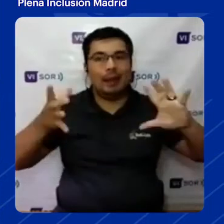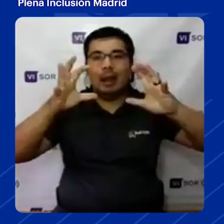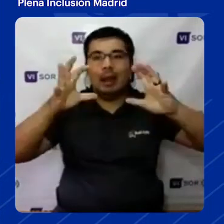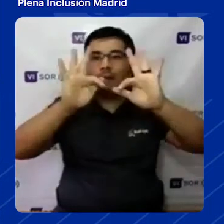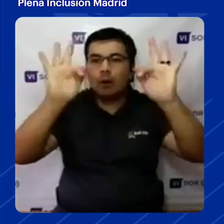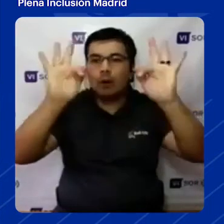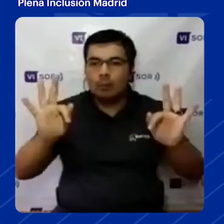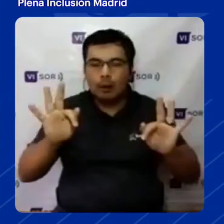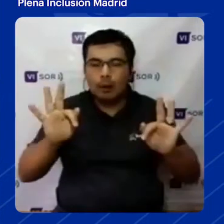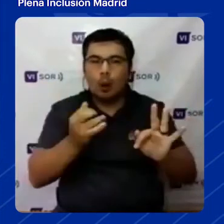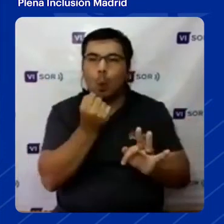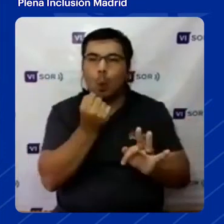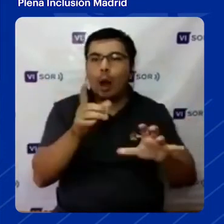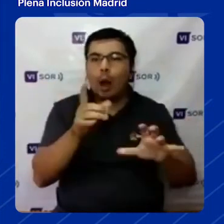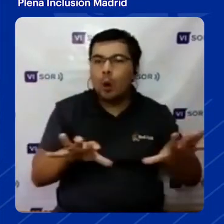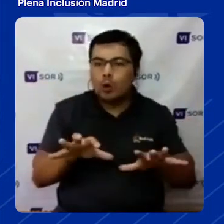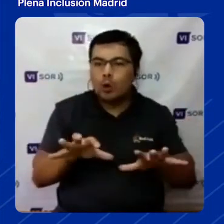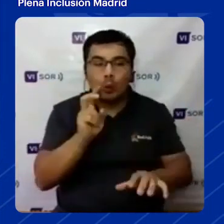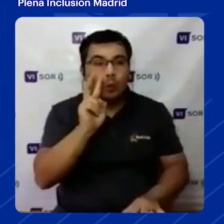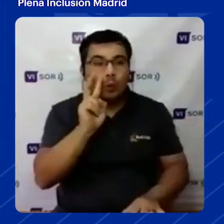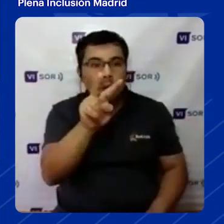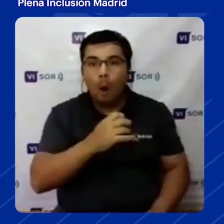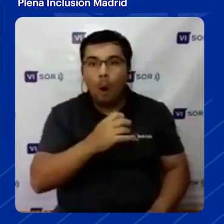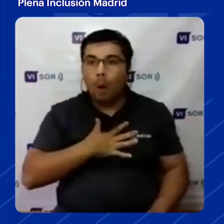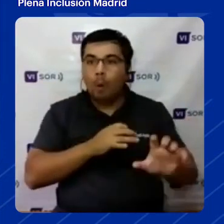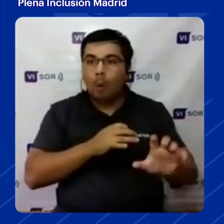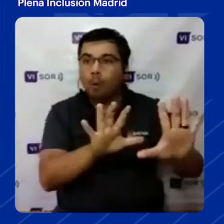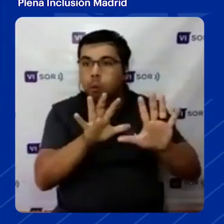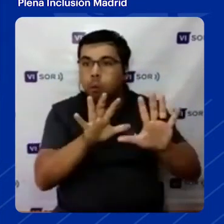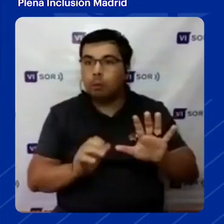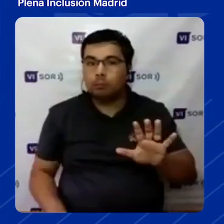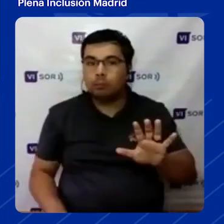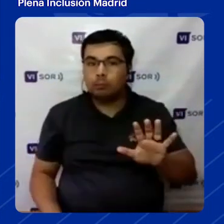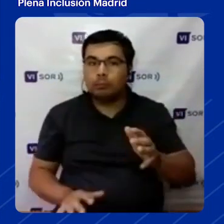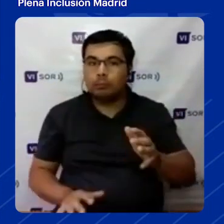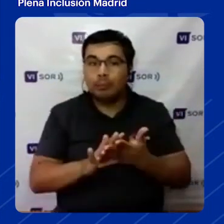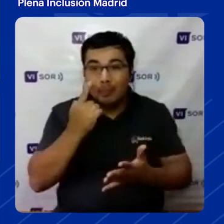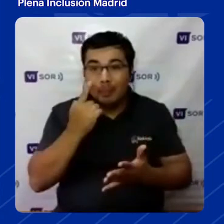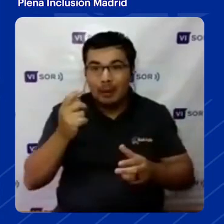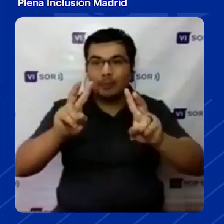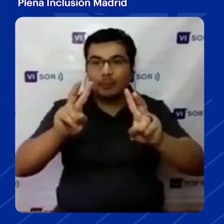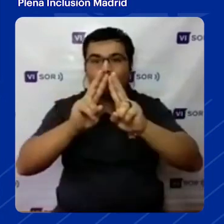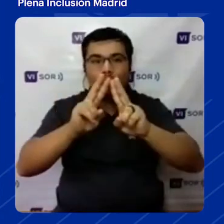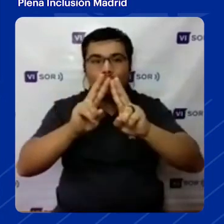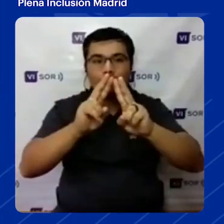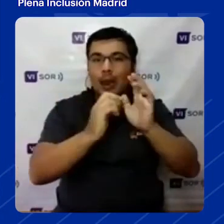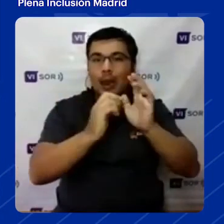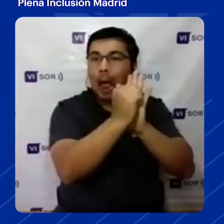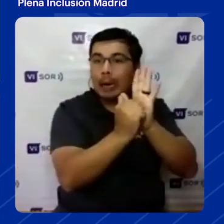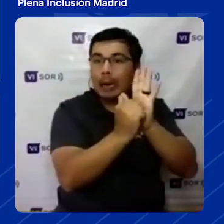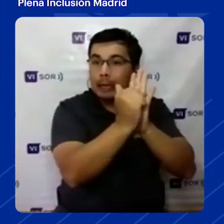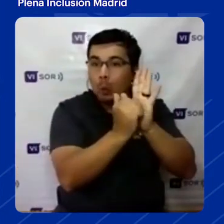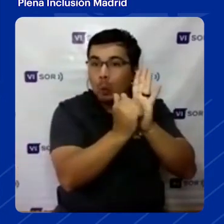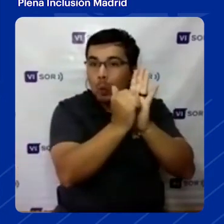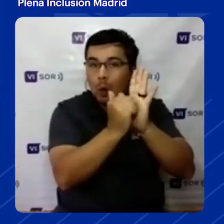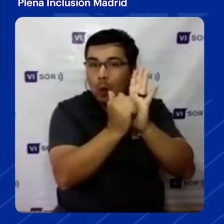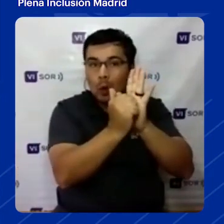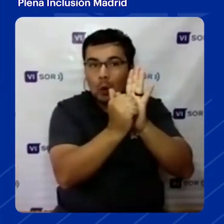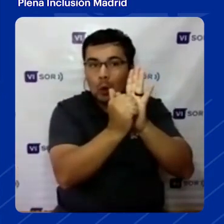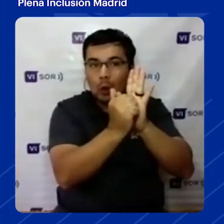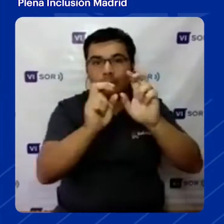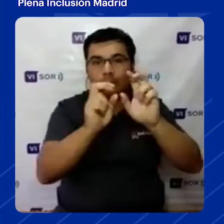atención seguramente? Bueno, pues fíjense, los artículos tienen un título. Antes los artículos no tenían título en las